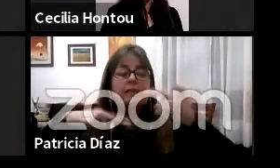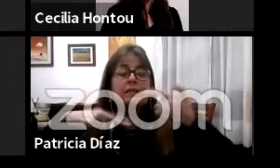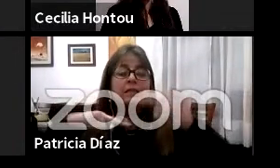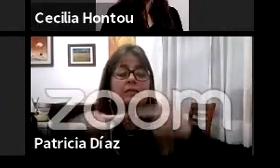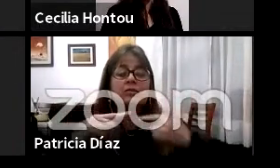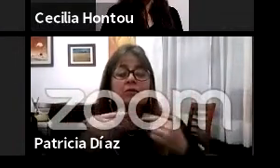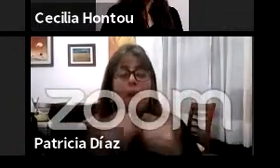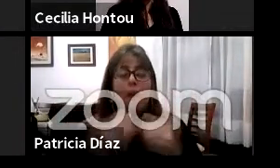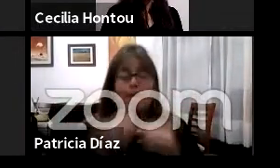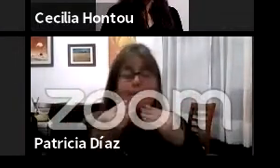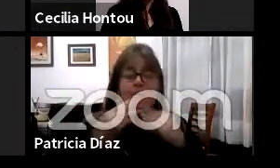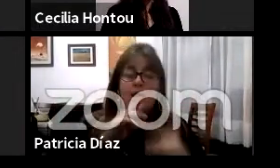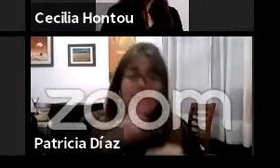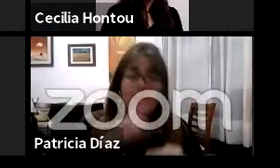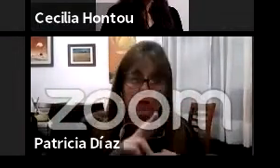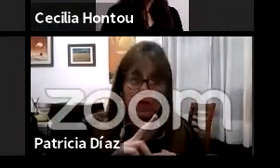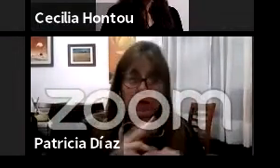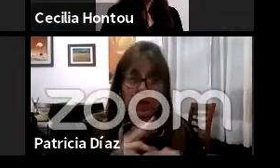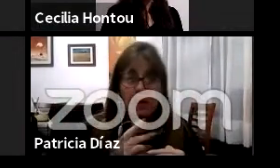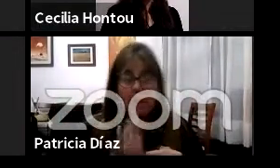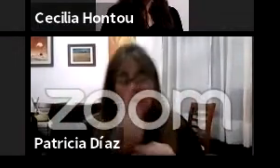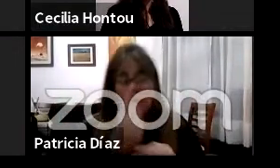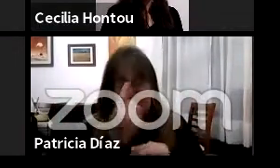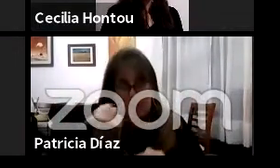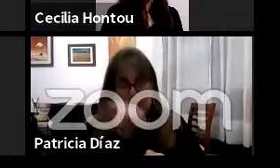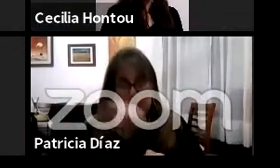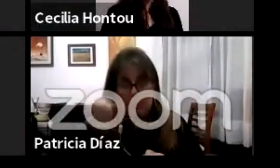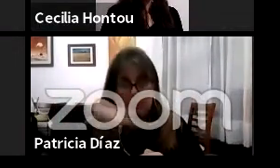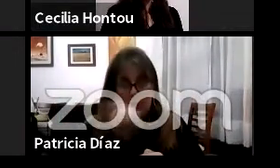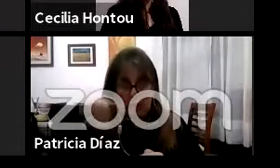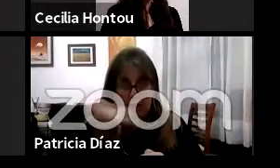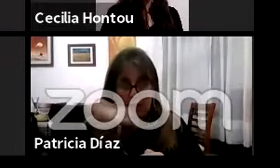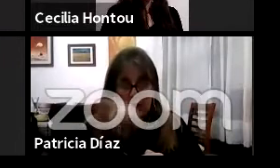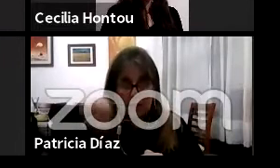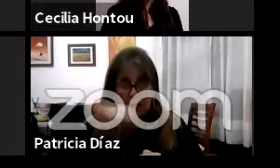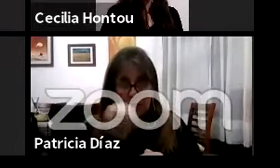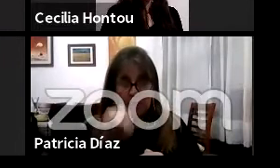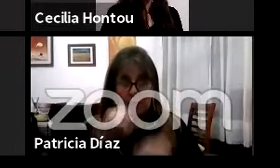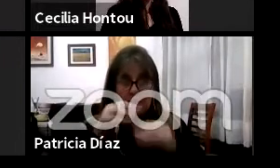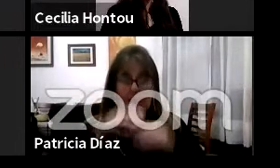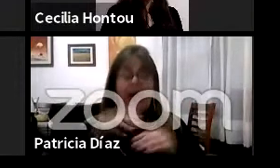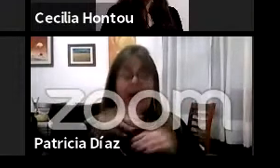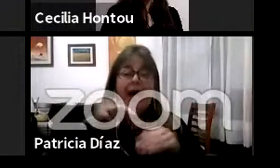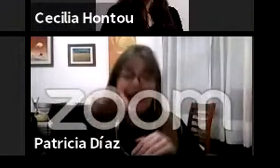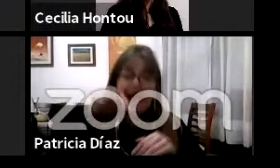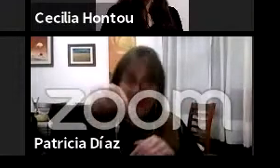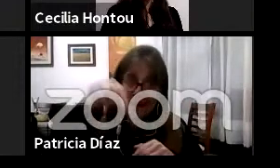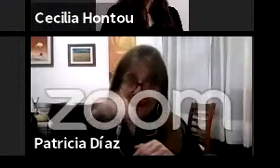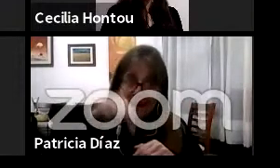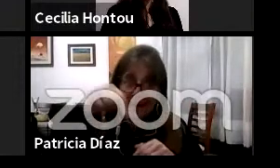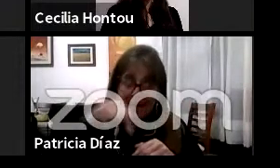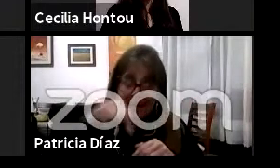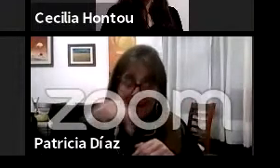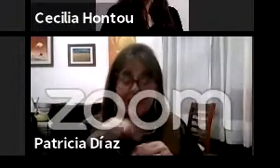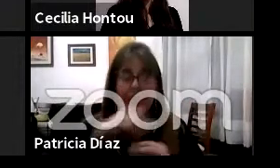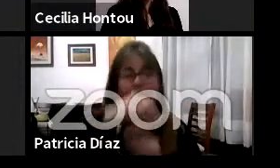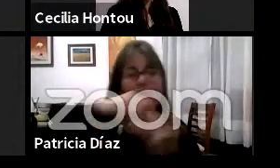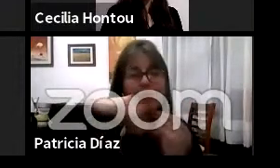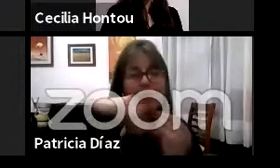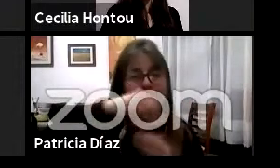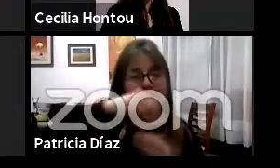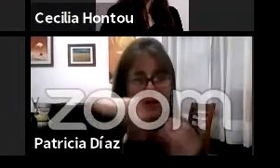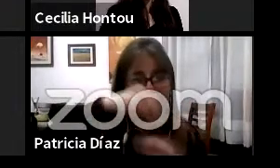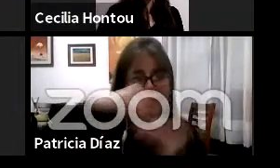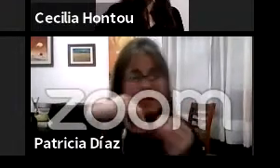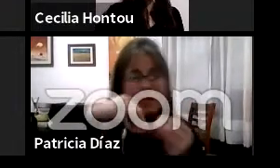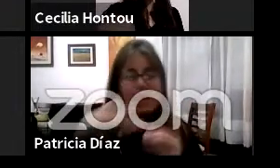principio creo que es importante acá las redes de los familiares y de las asociaciones, ¿no? Y en